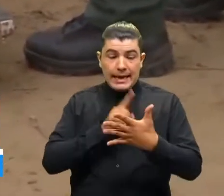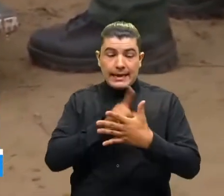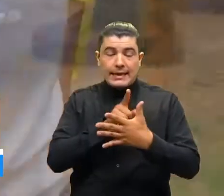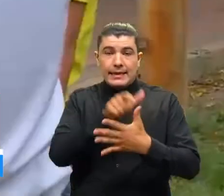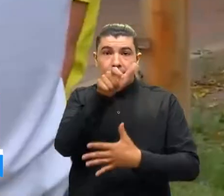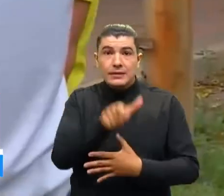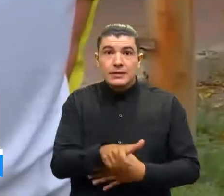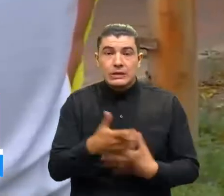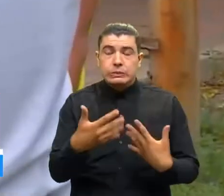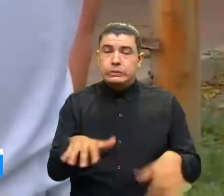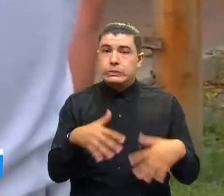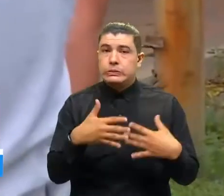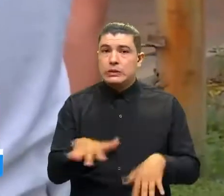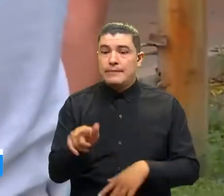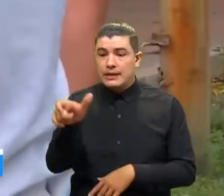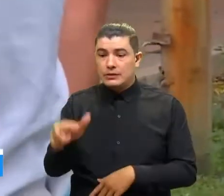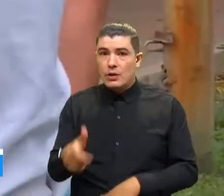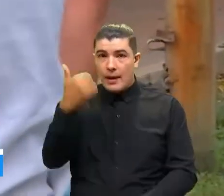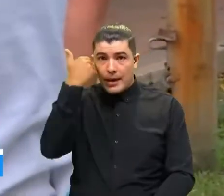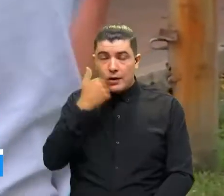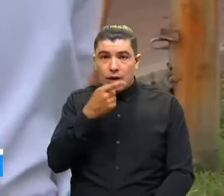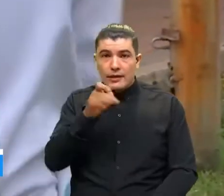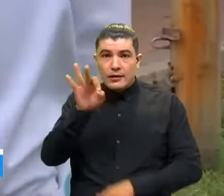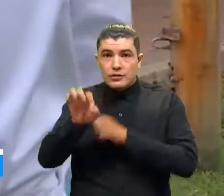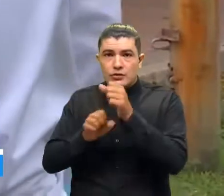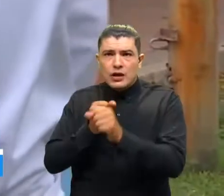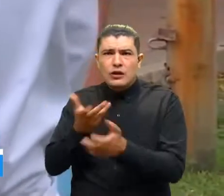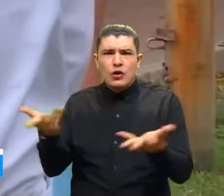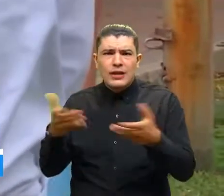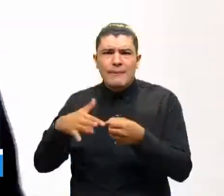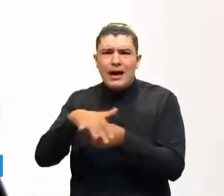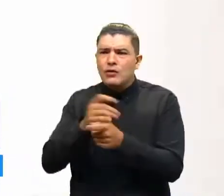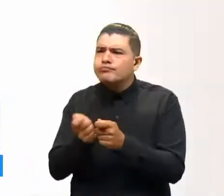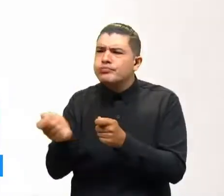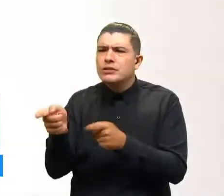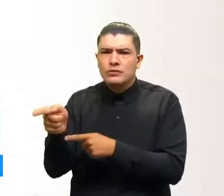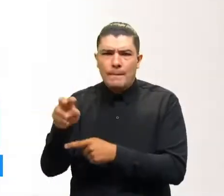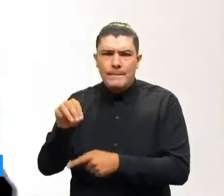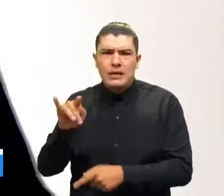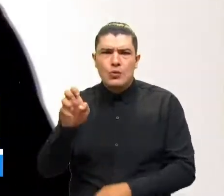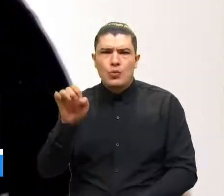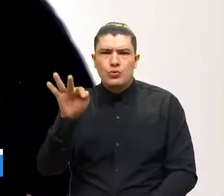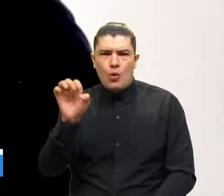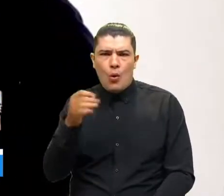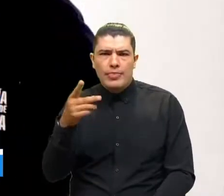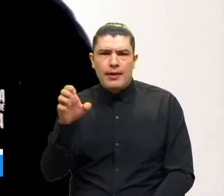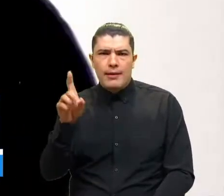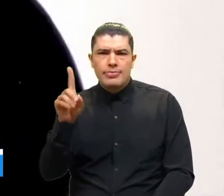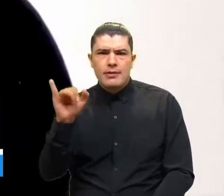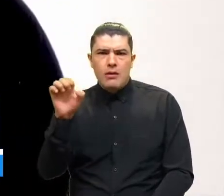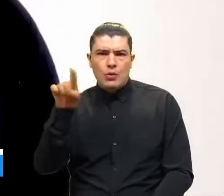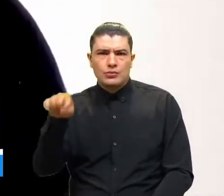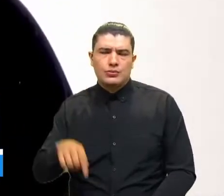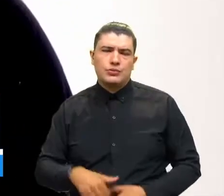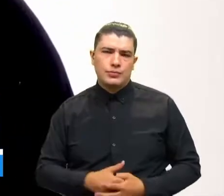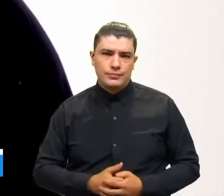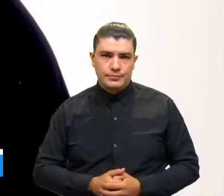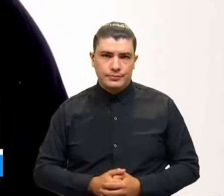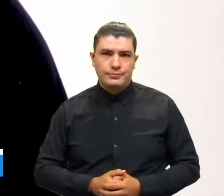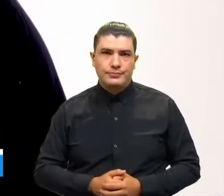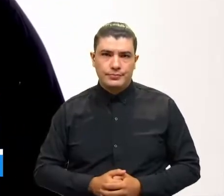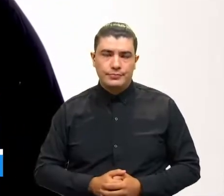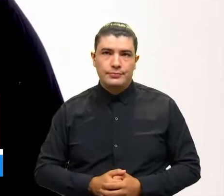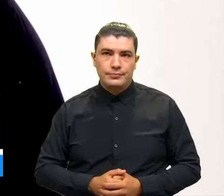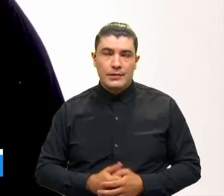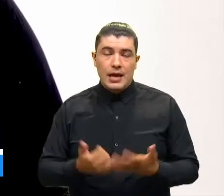víctima, un menor de edad, en el sector del Minuto de Dios. Es importante aclarar que se realiza un trabajo mancomunado. Los miembros